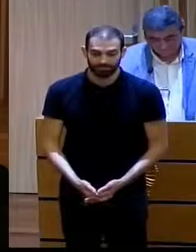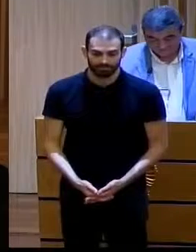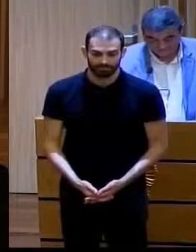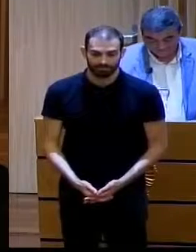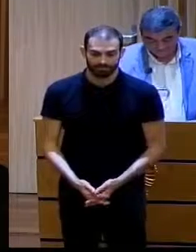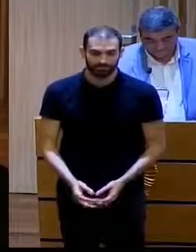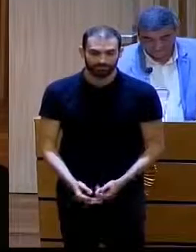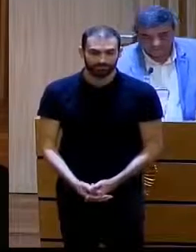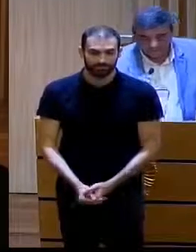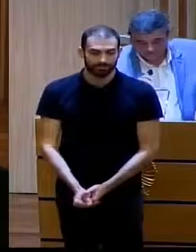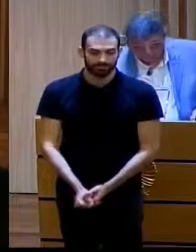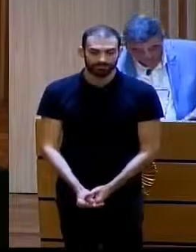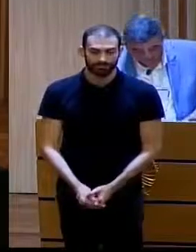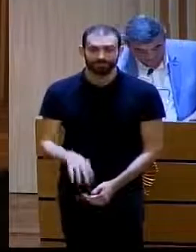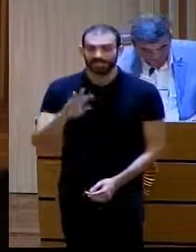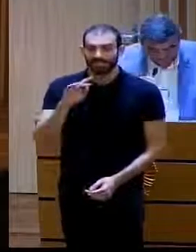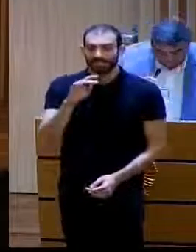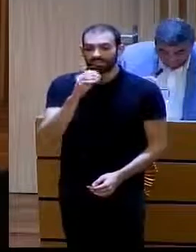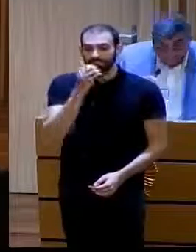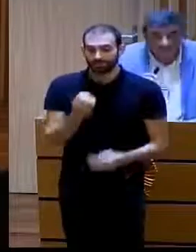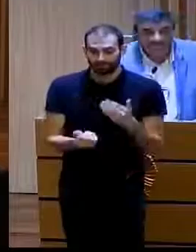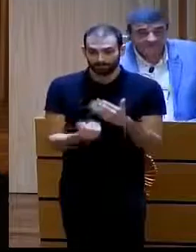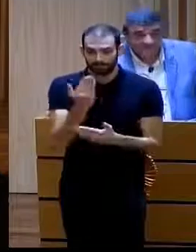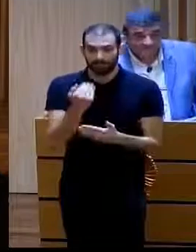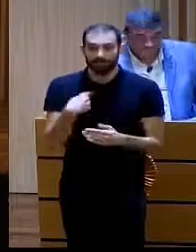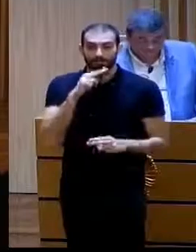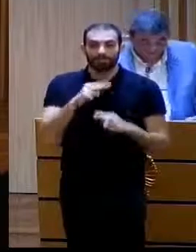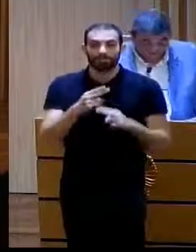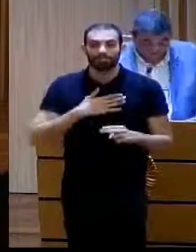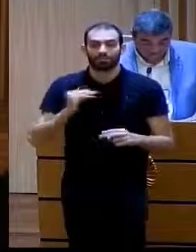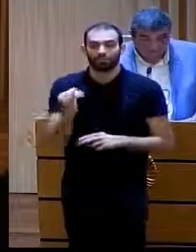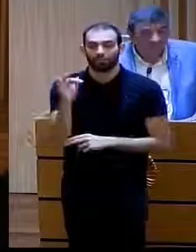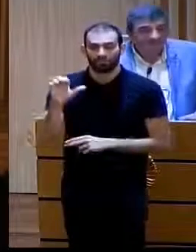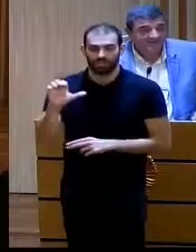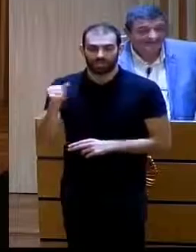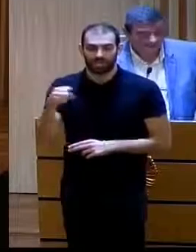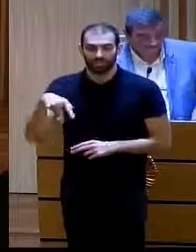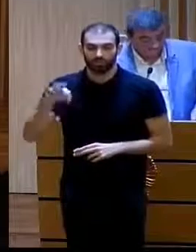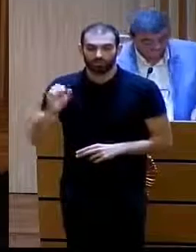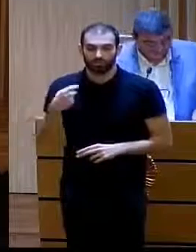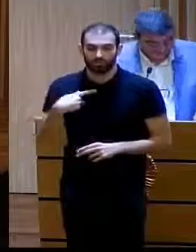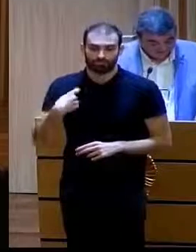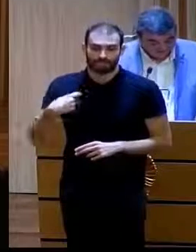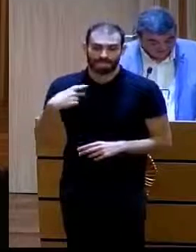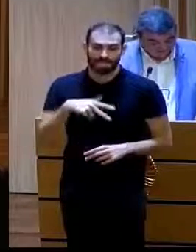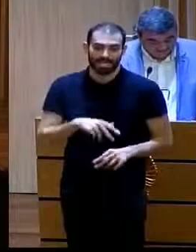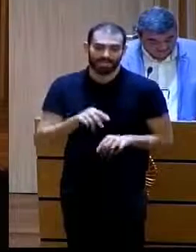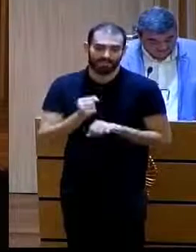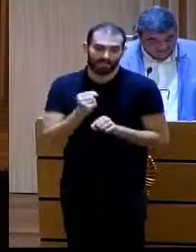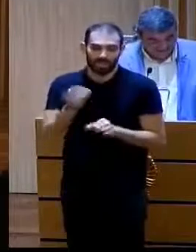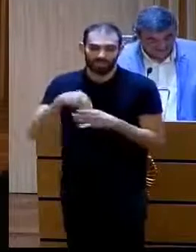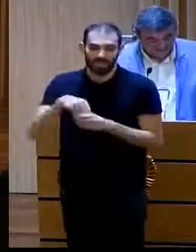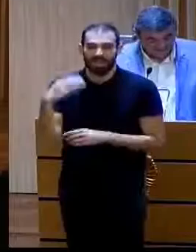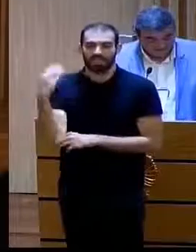Sí, buenos días. Mi nombre es José Antonio Romero, soy gerente del CERMI de Castilla-La Mancha. Procedo a leer el fallo de los